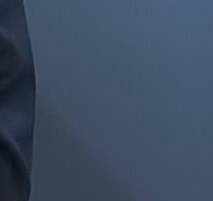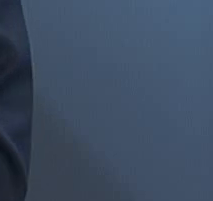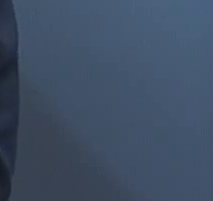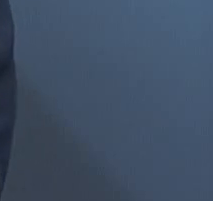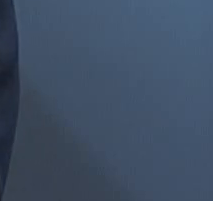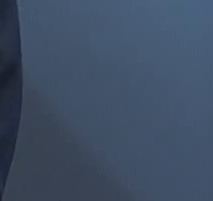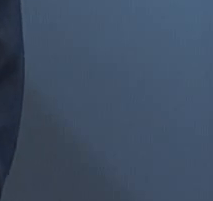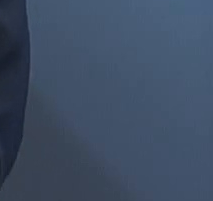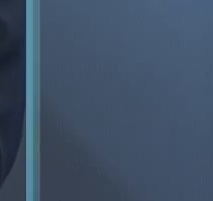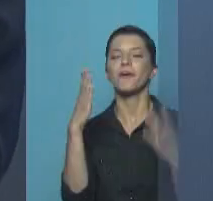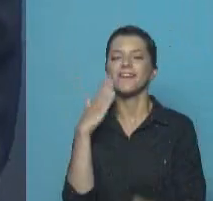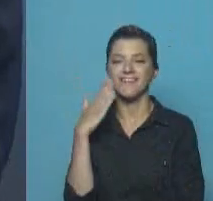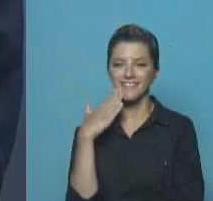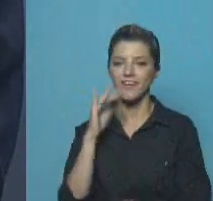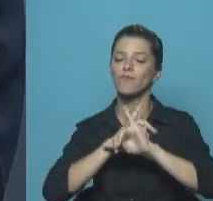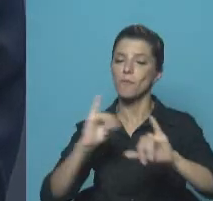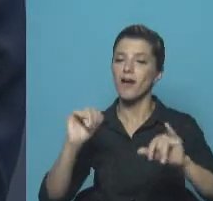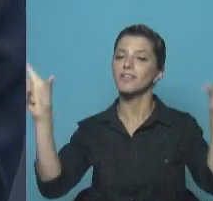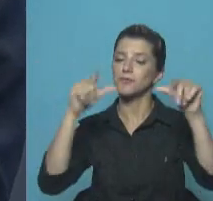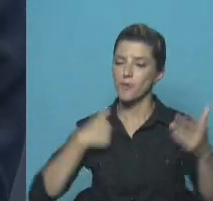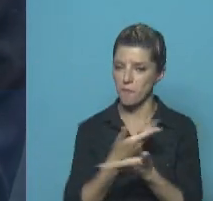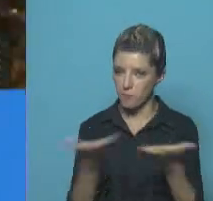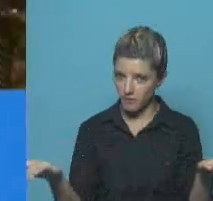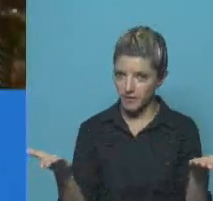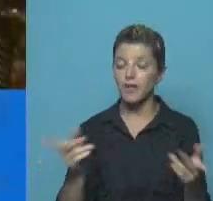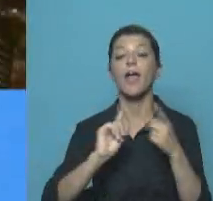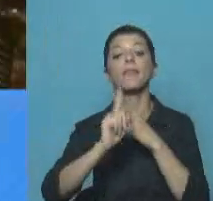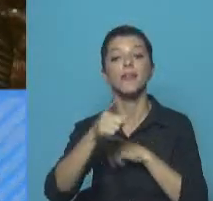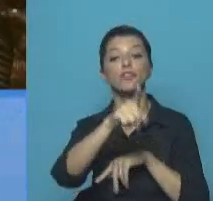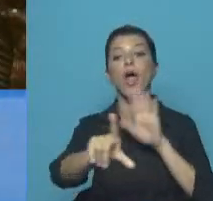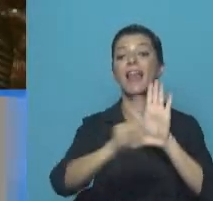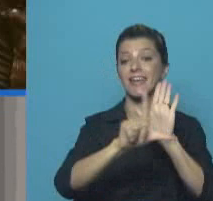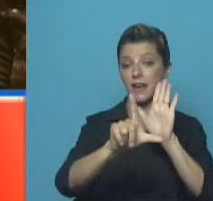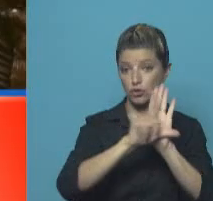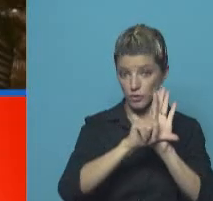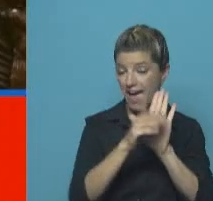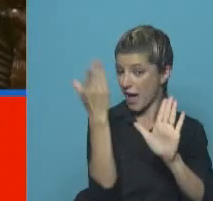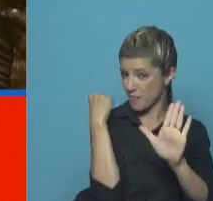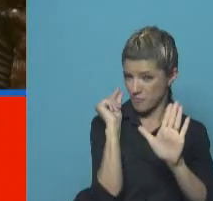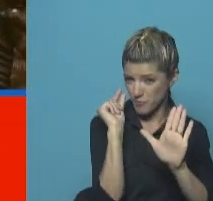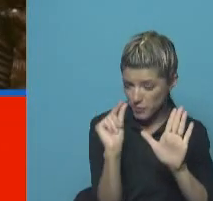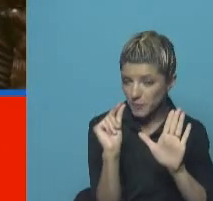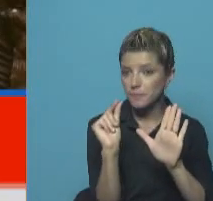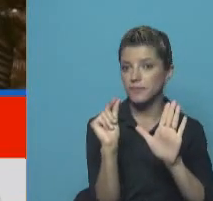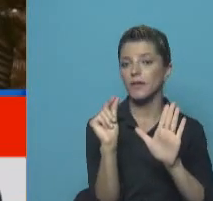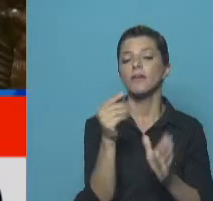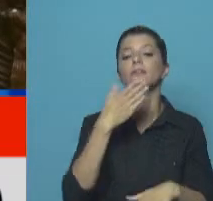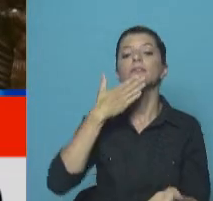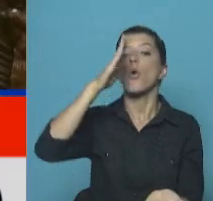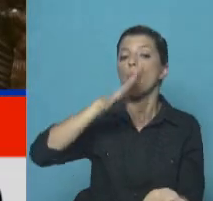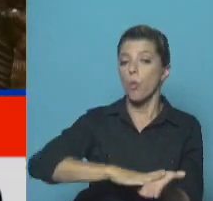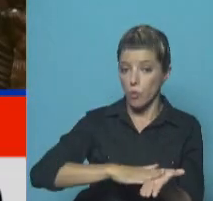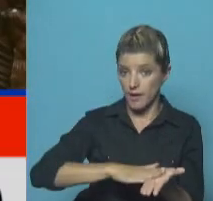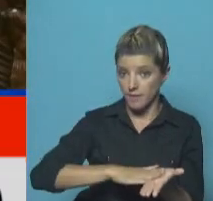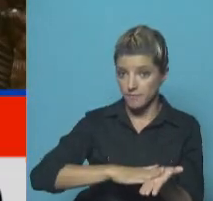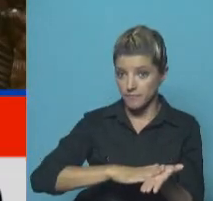¿Cómo le va? Buenas tardes. Información a toda hora en la televisión pública. Rápidamente nos vamos a la legislatura porteña. Hace instantes acaba de jurar el nuevo